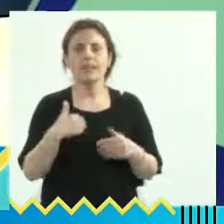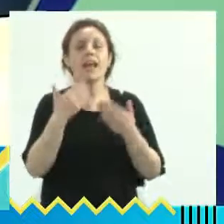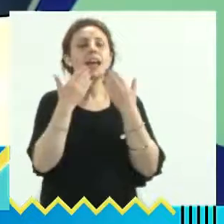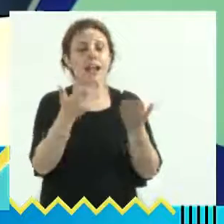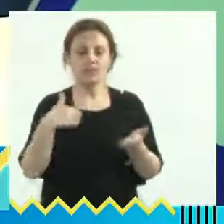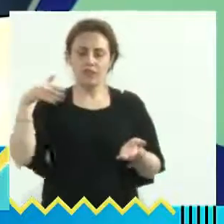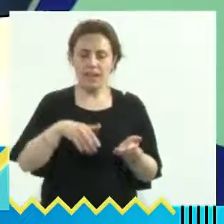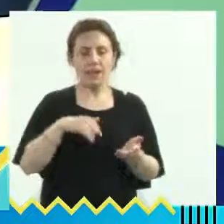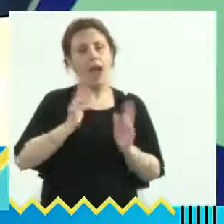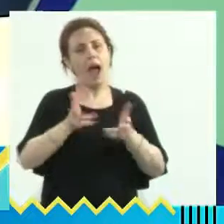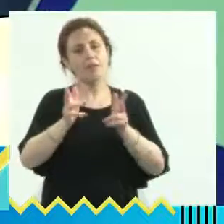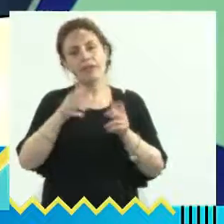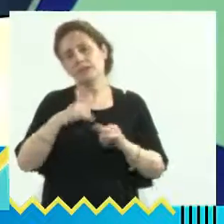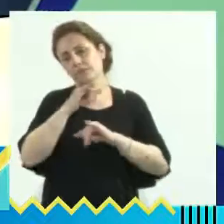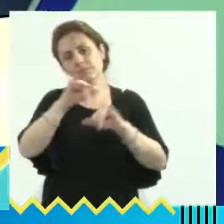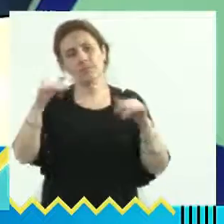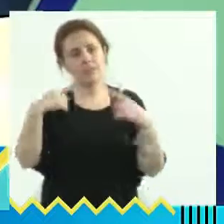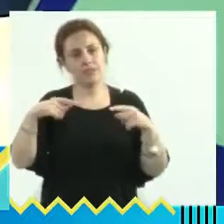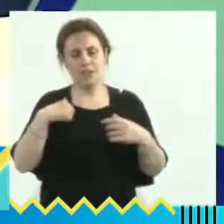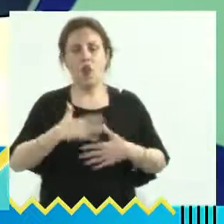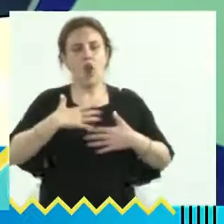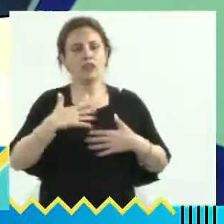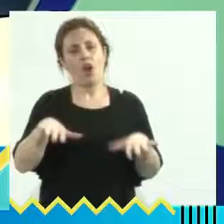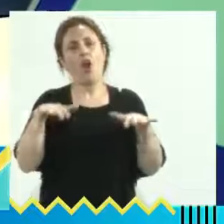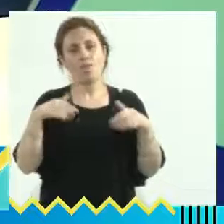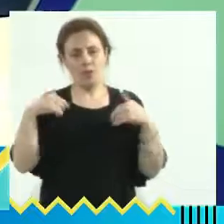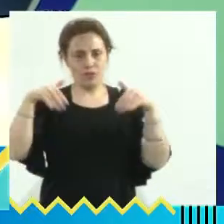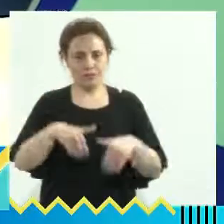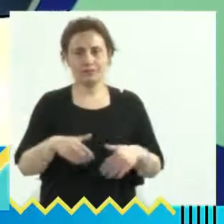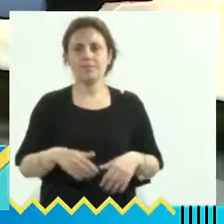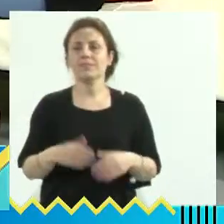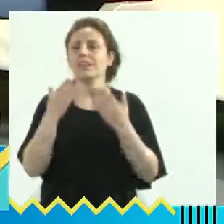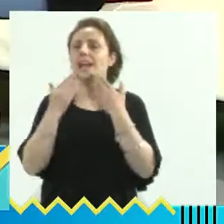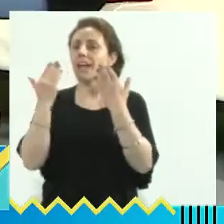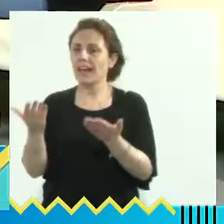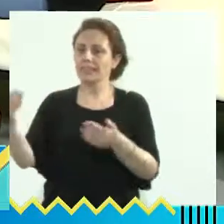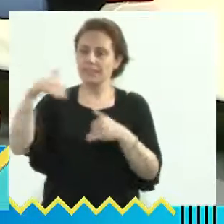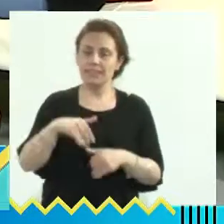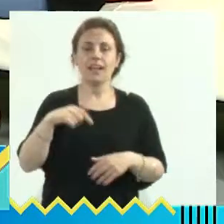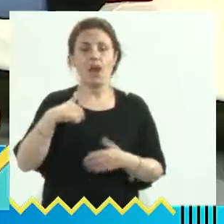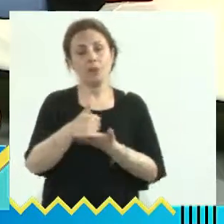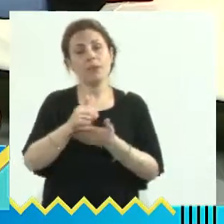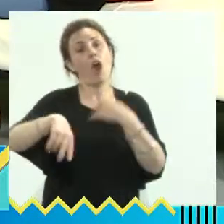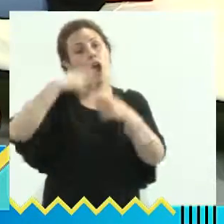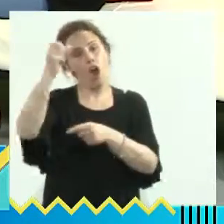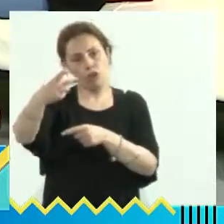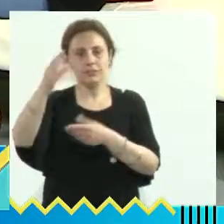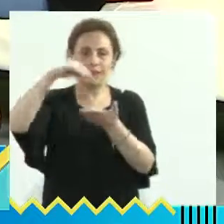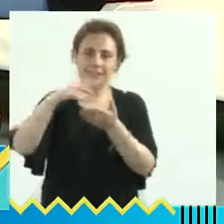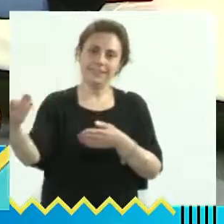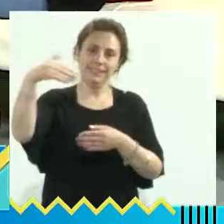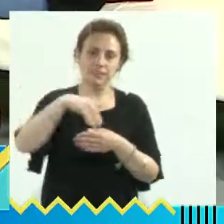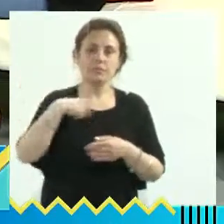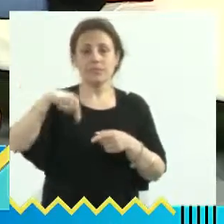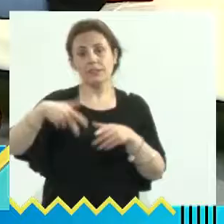a Señalú. Bueno. He venido varias veces y la verdad no se siente muy cómoda. Bueno, muchas gracias por eso también y esperamos tenerte nuevamente. Nos vamos a un